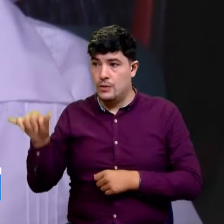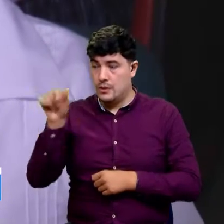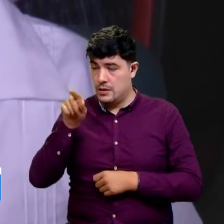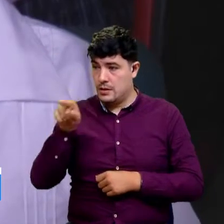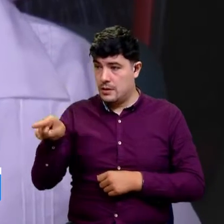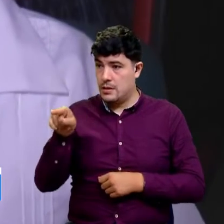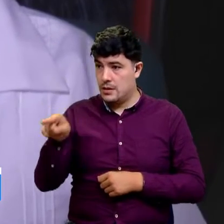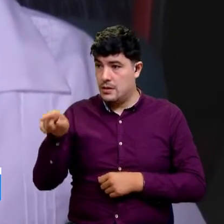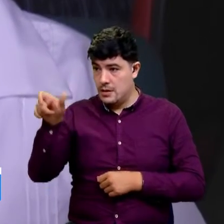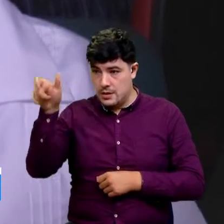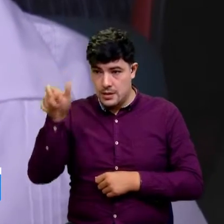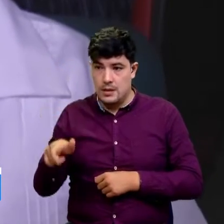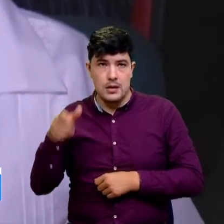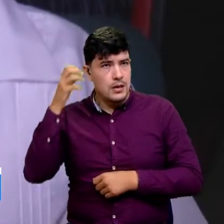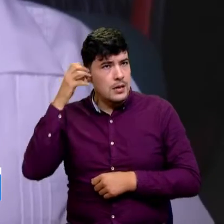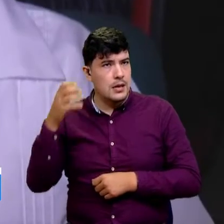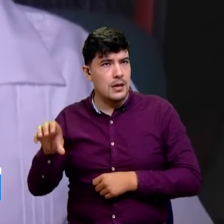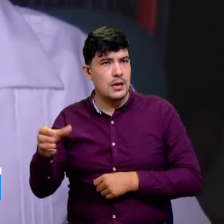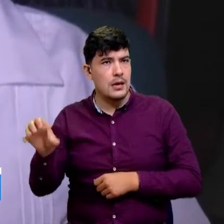el doctor